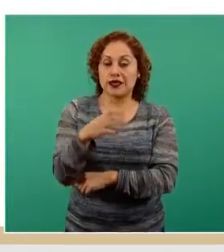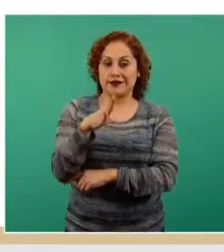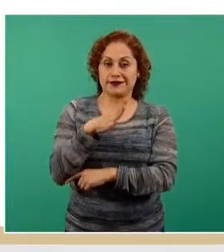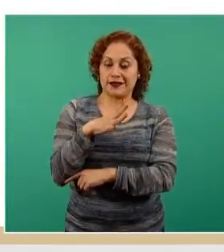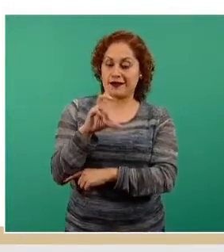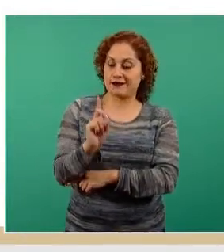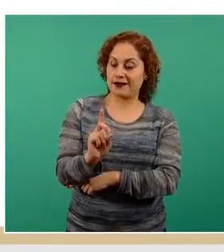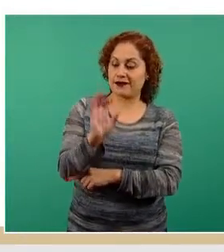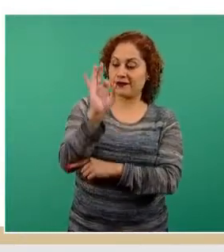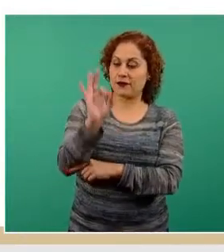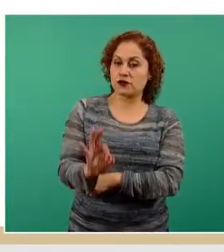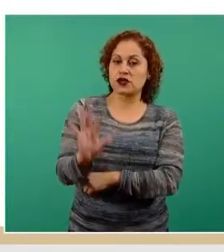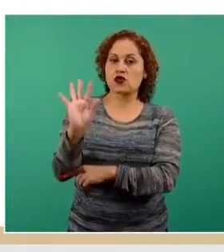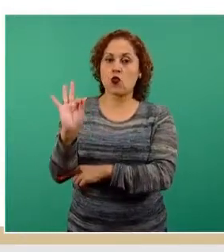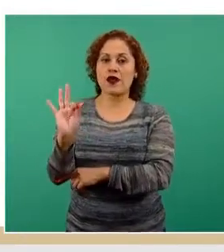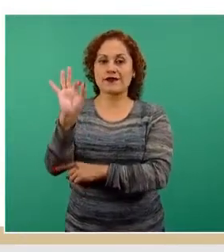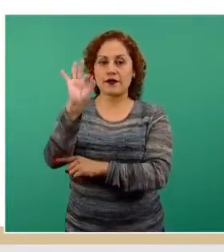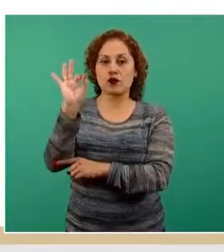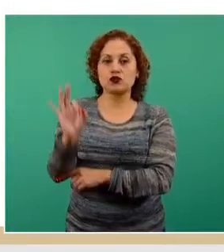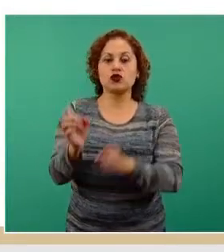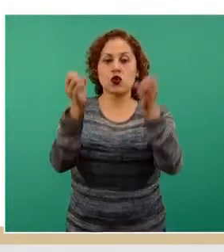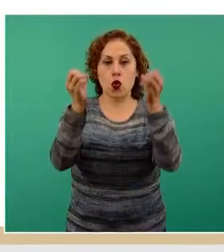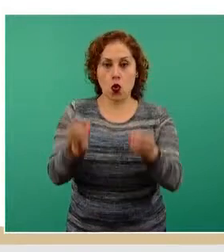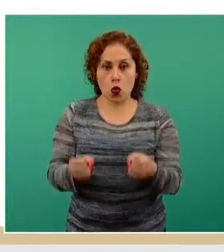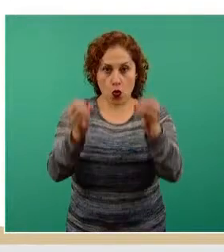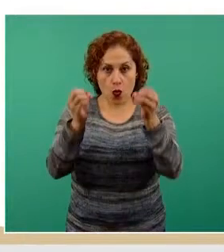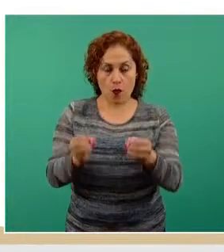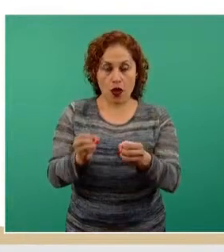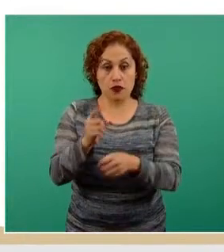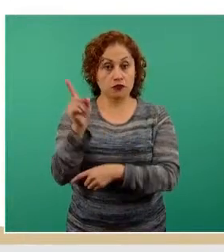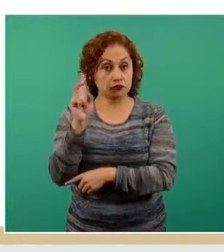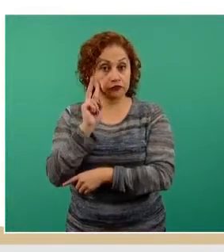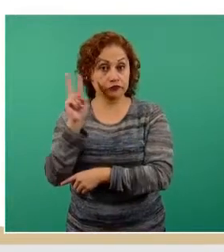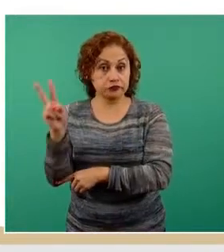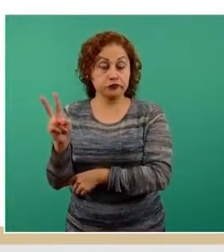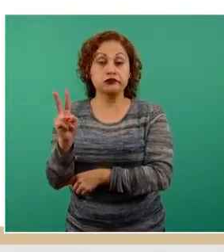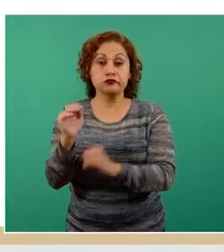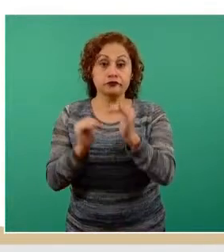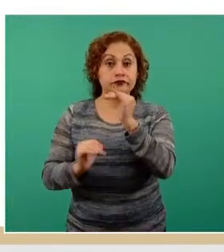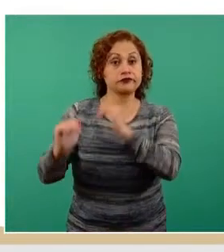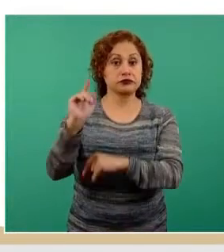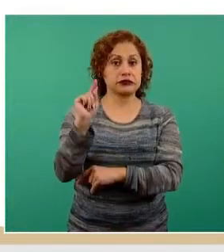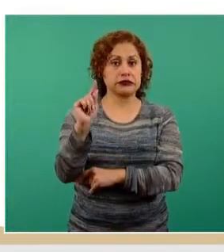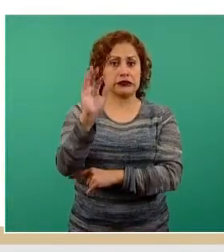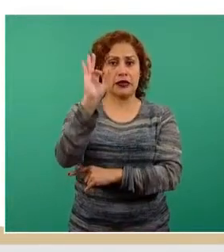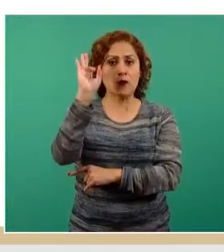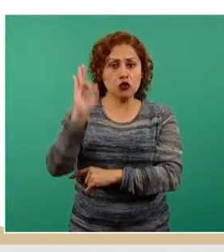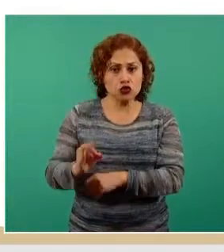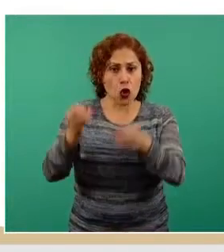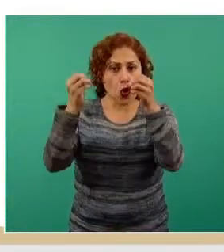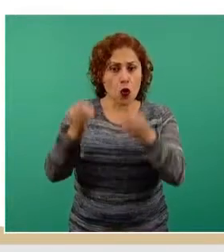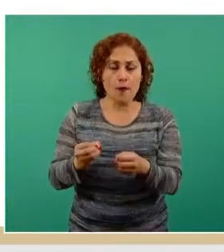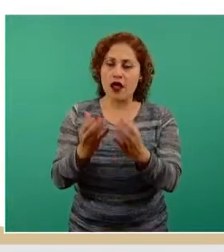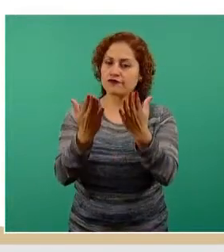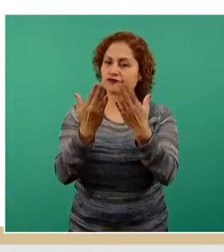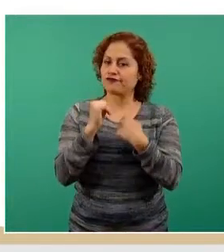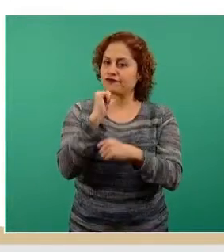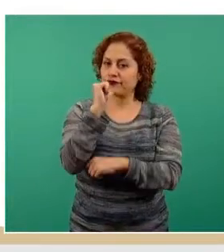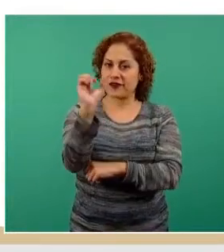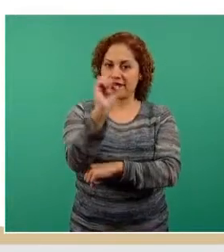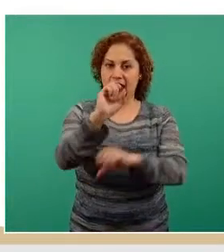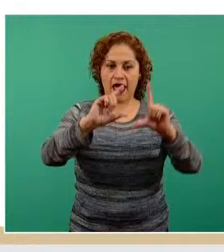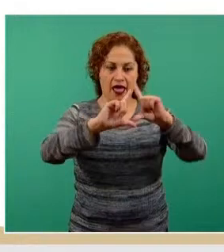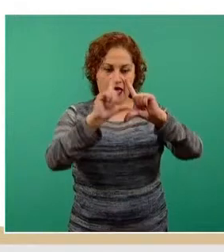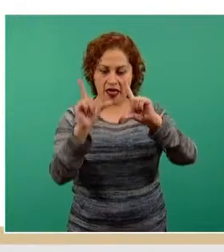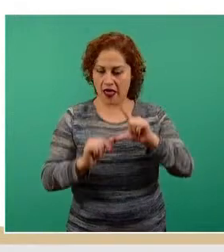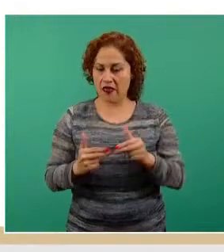y 49%. No tenemos ninguna entidad que tiene más del 70% y tampoco tenemos